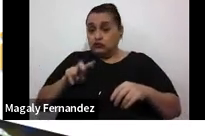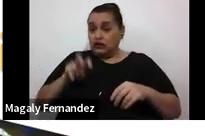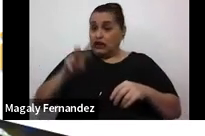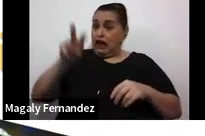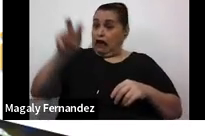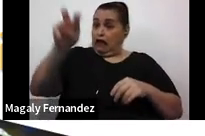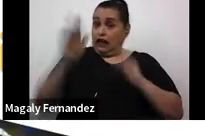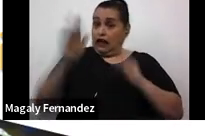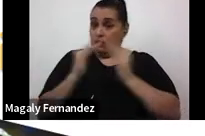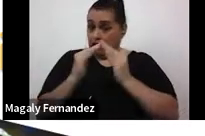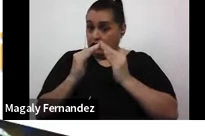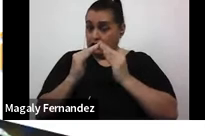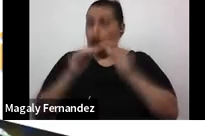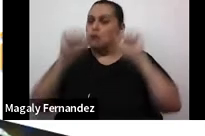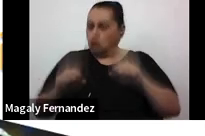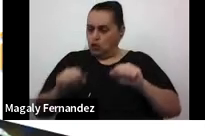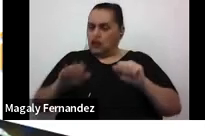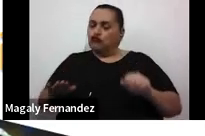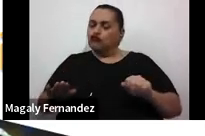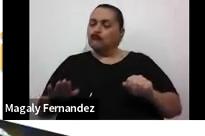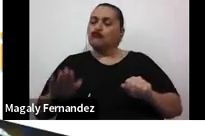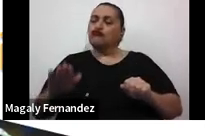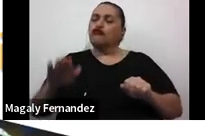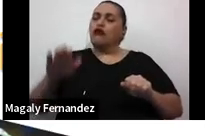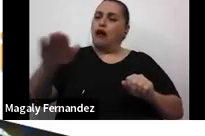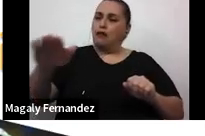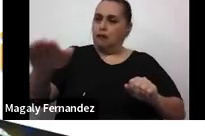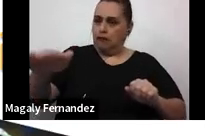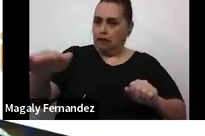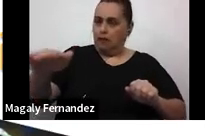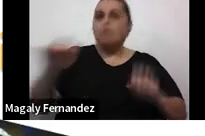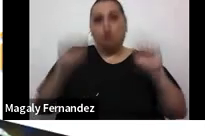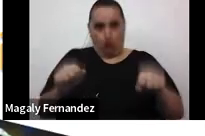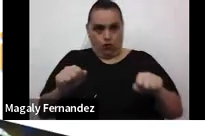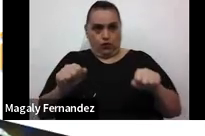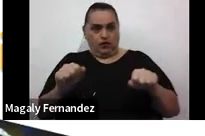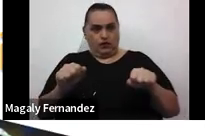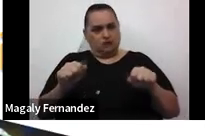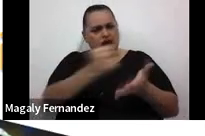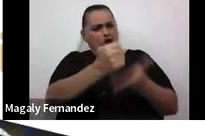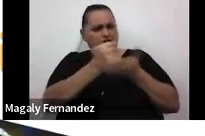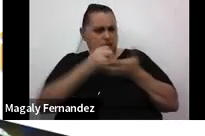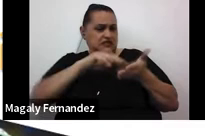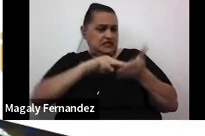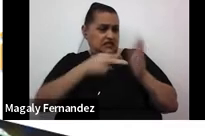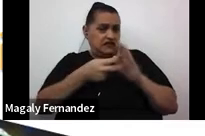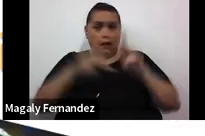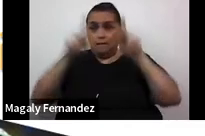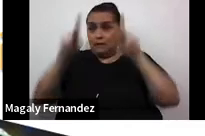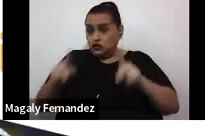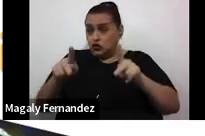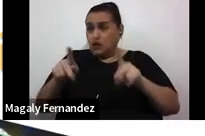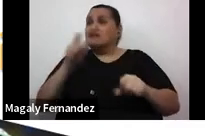hacer una rampita una dos gradas nos puede significar que los parientes que que tienen